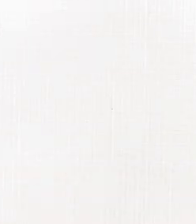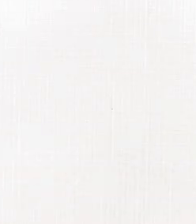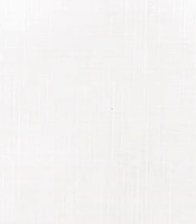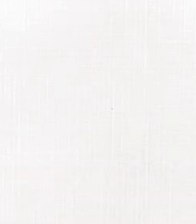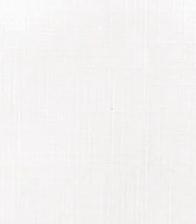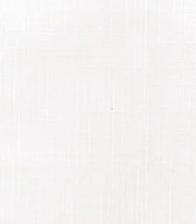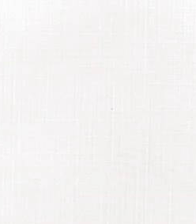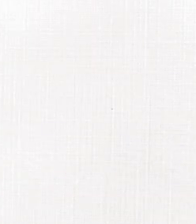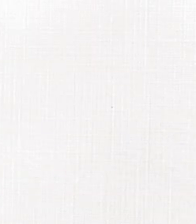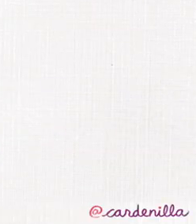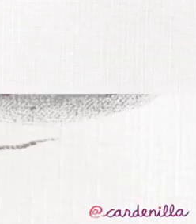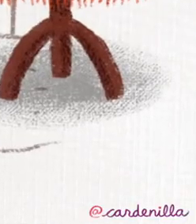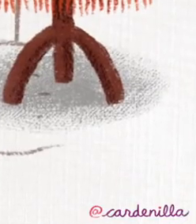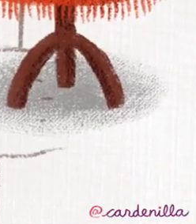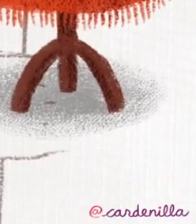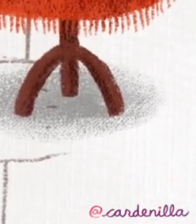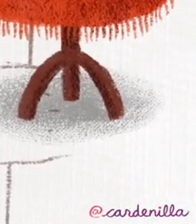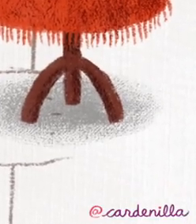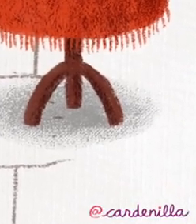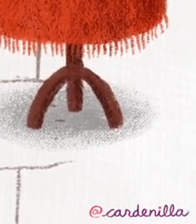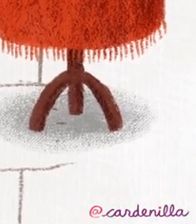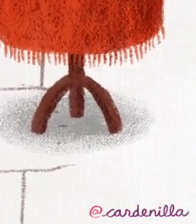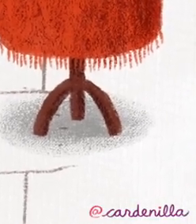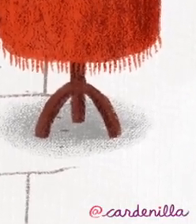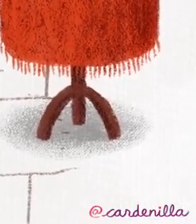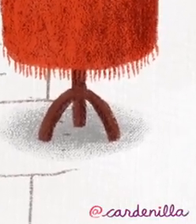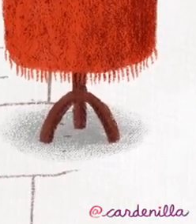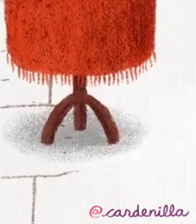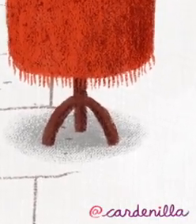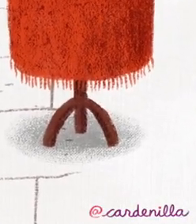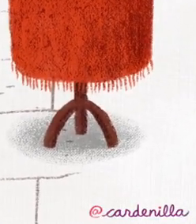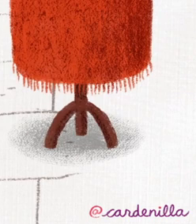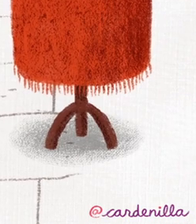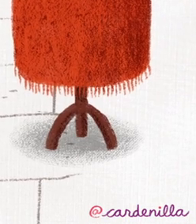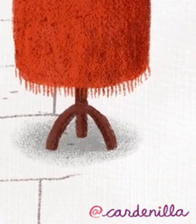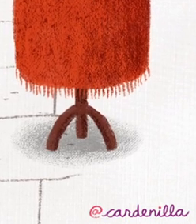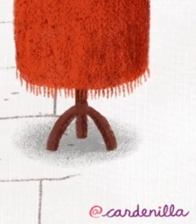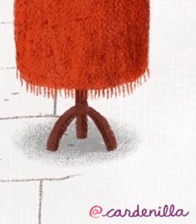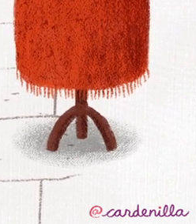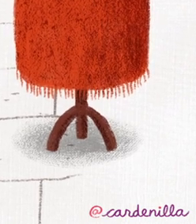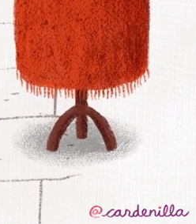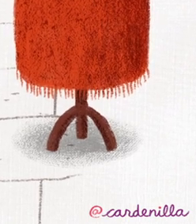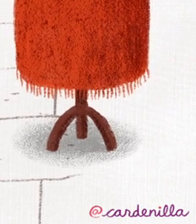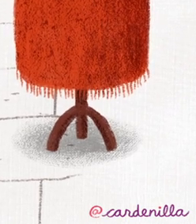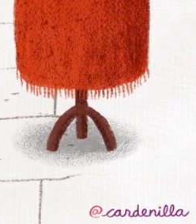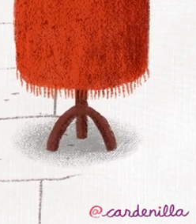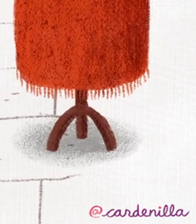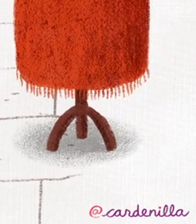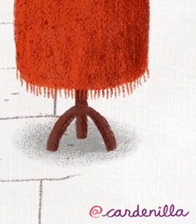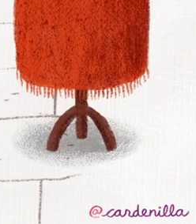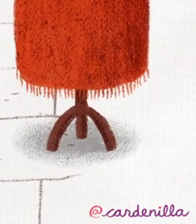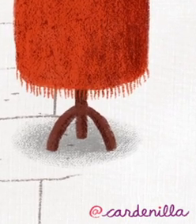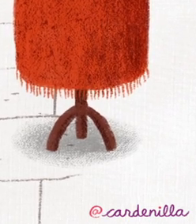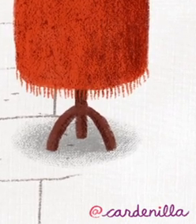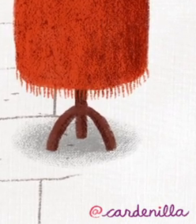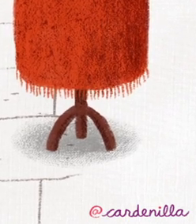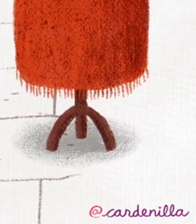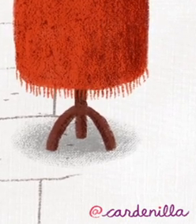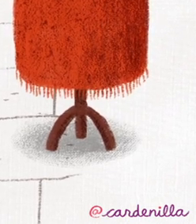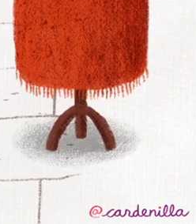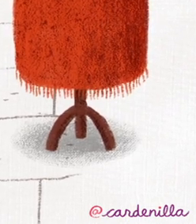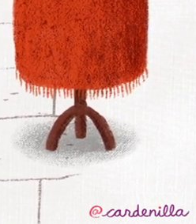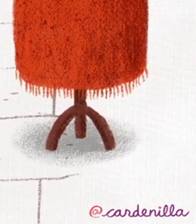Somos un gran equipo. Organiza reuniones familiares para que entre todos lleguen a acuerdos de colaboración. Recuérdales a tus